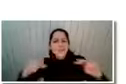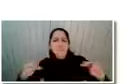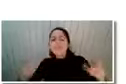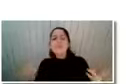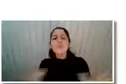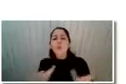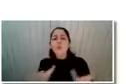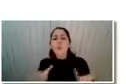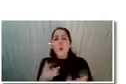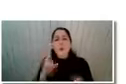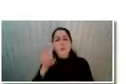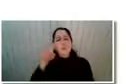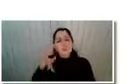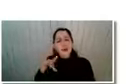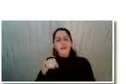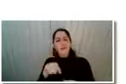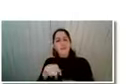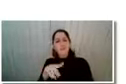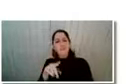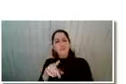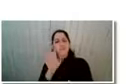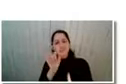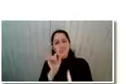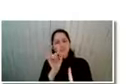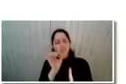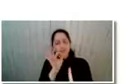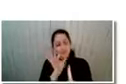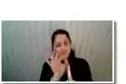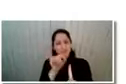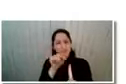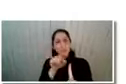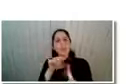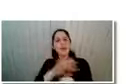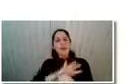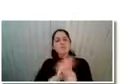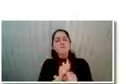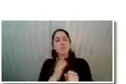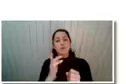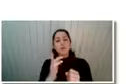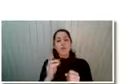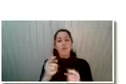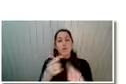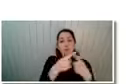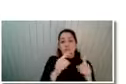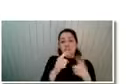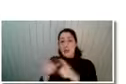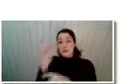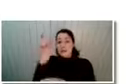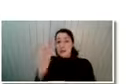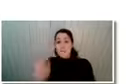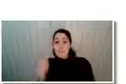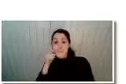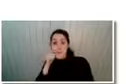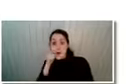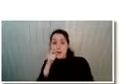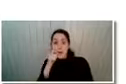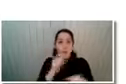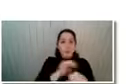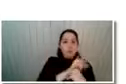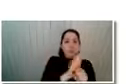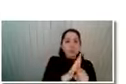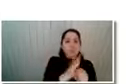material genético del huésped, que es el humano, del material genético del virus? Este material genético básicamente